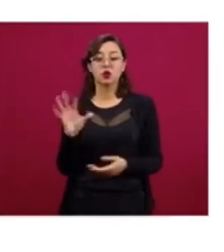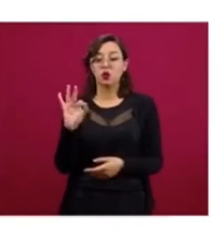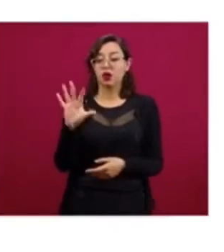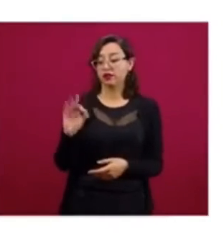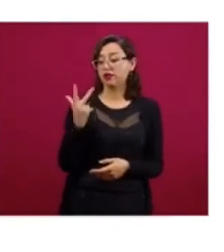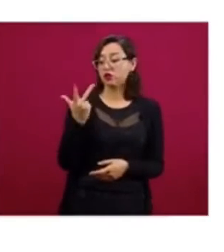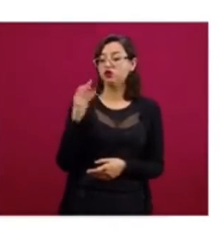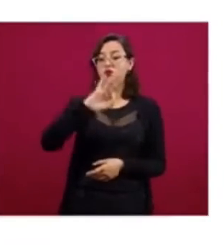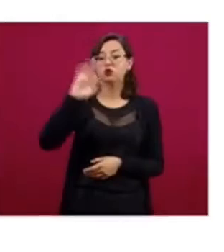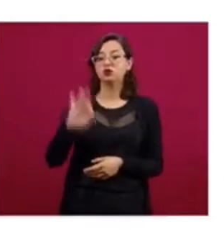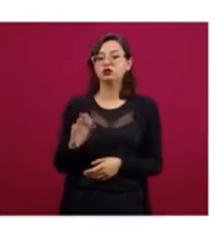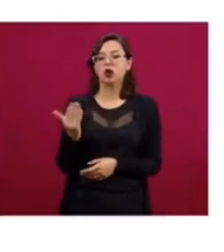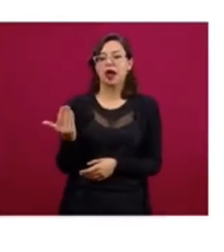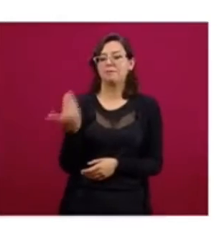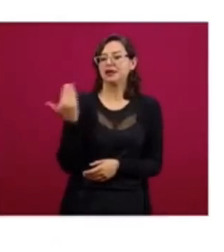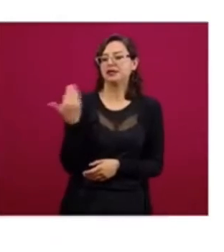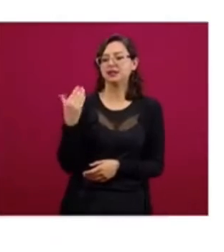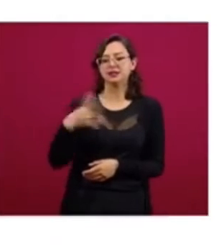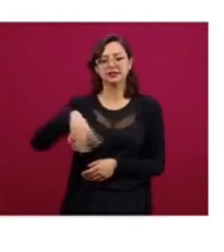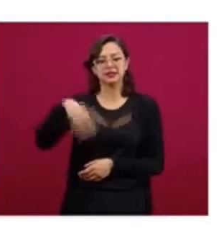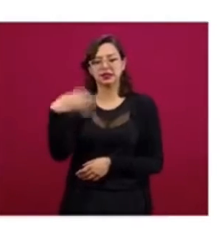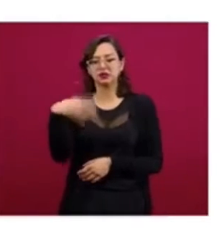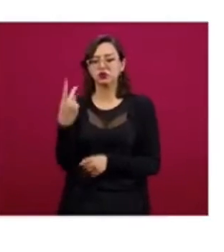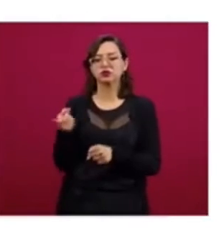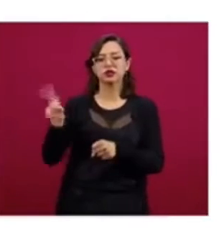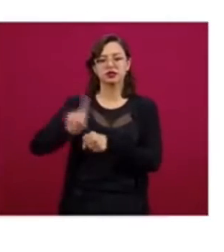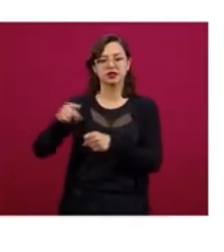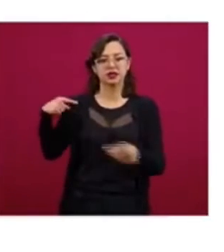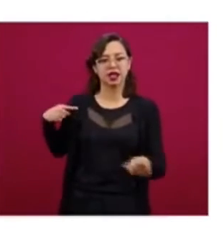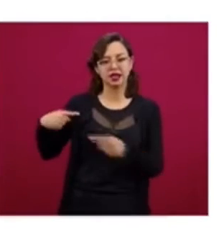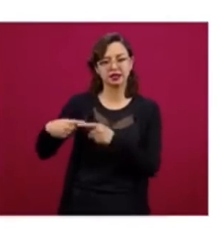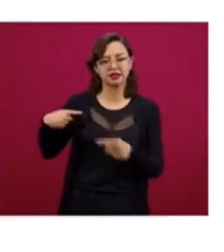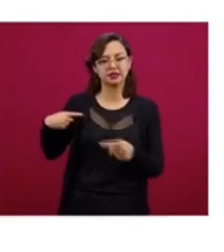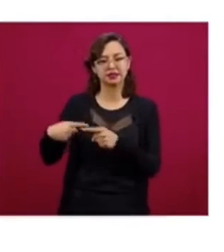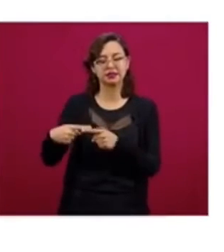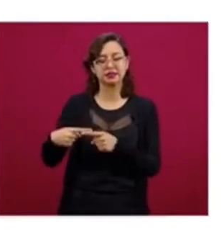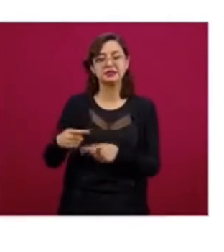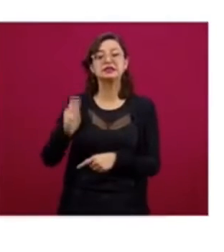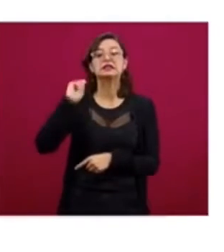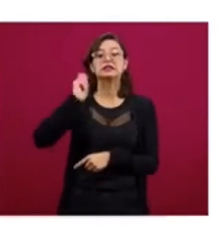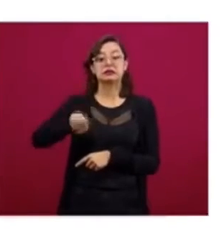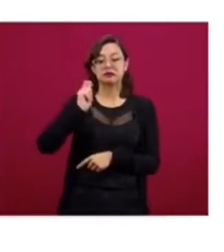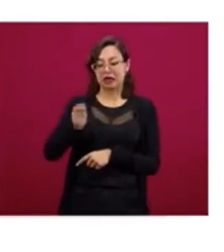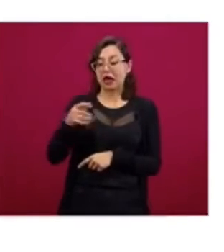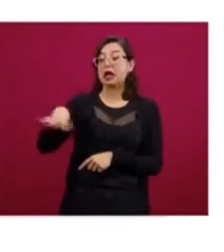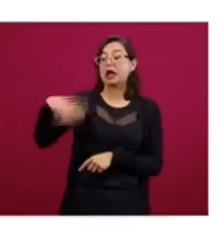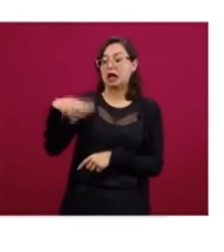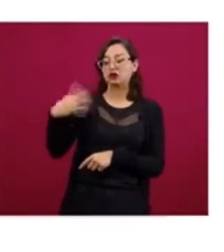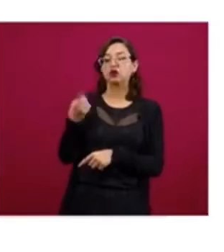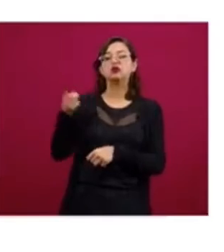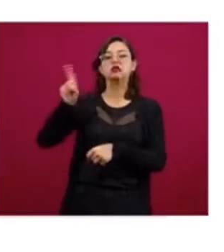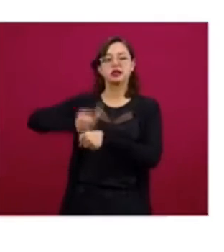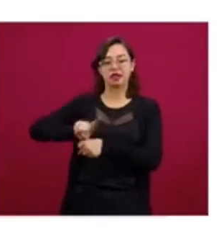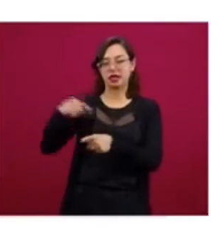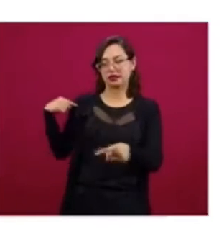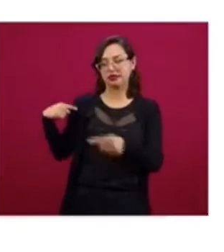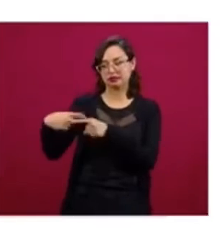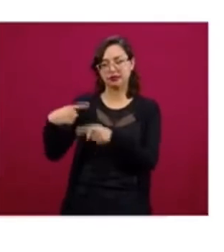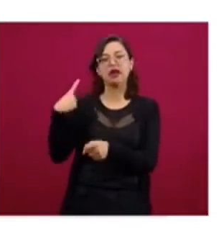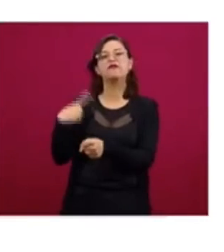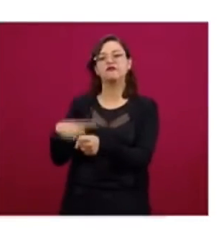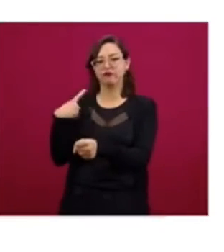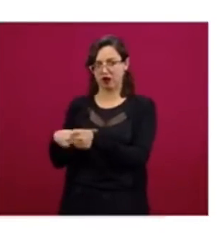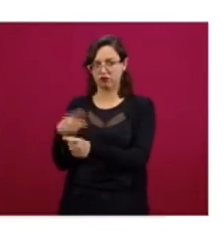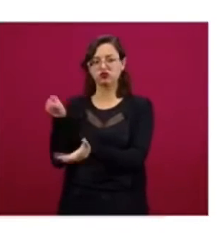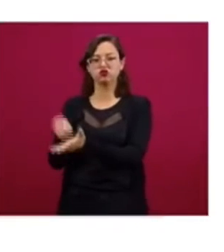experta. ¿Qué comportamientos hay cuando se vive confinado, encerrado por una situación como